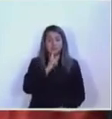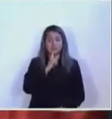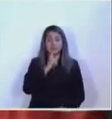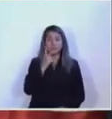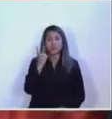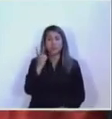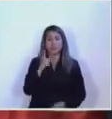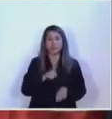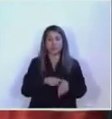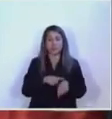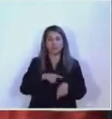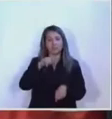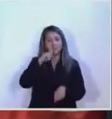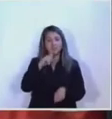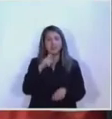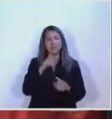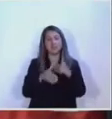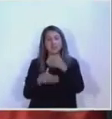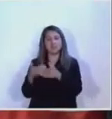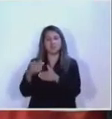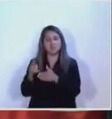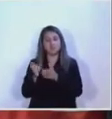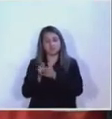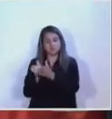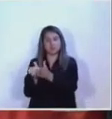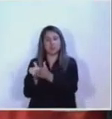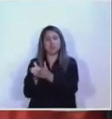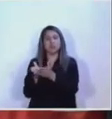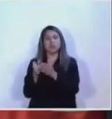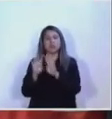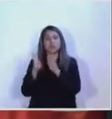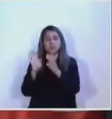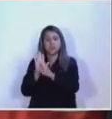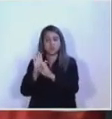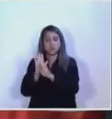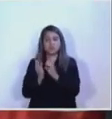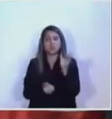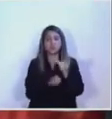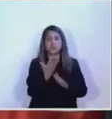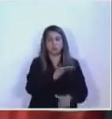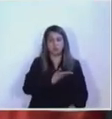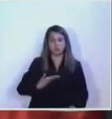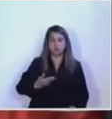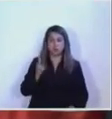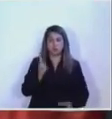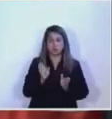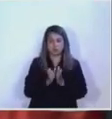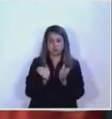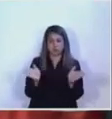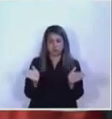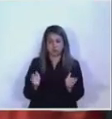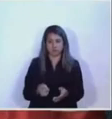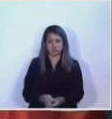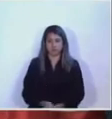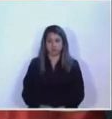dos tiempos, el proceso constituyente y el inicio de un nuevo gobierno.